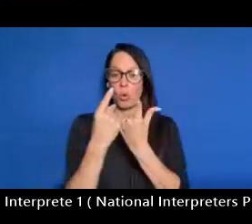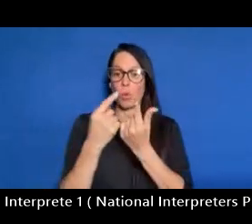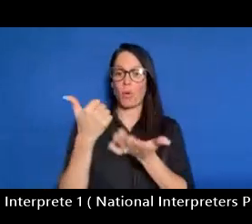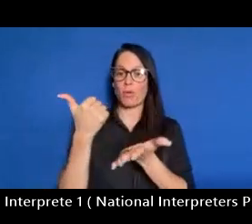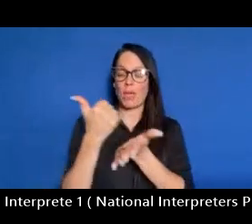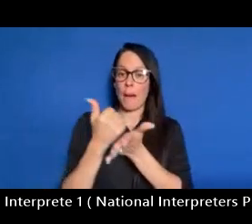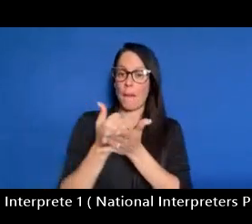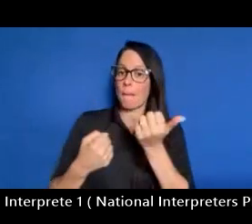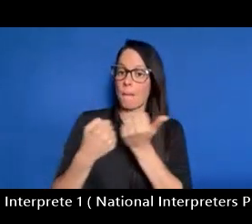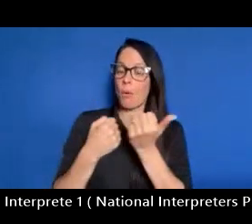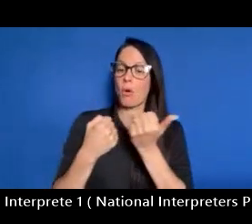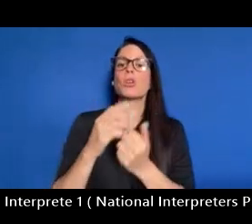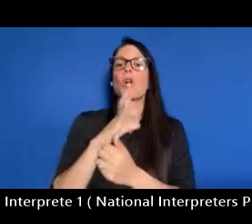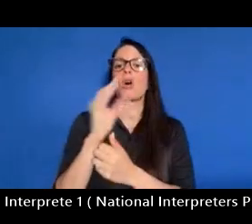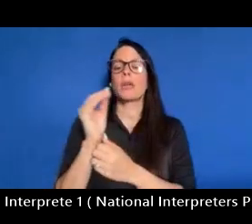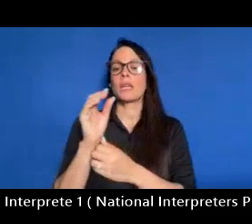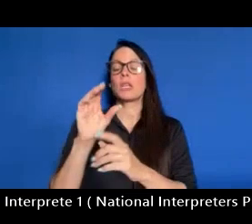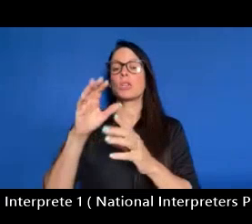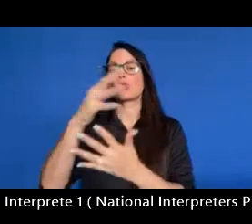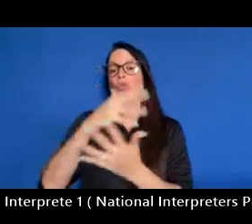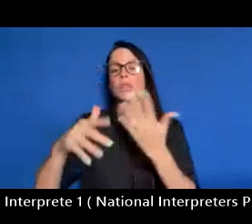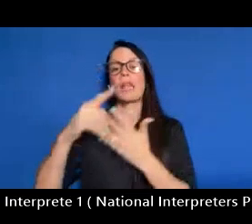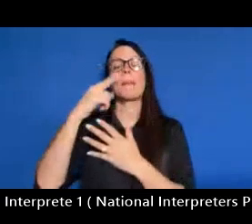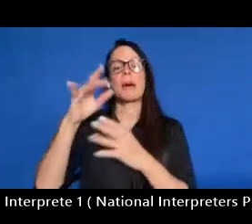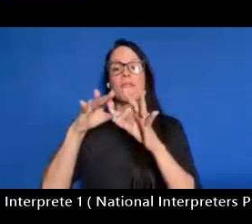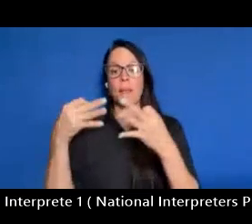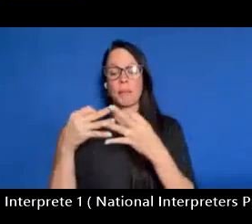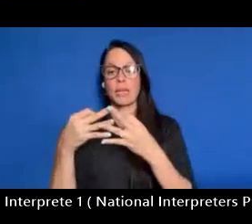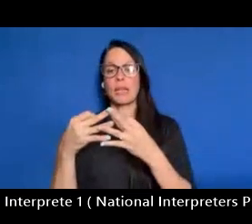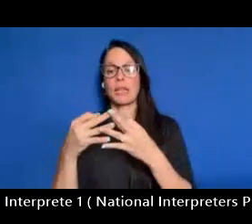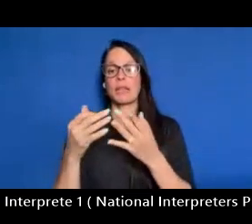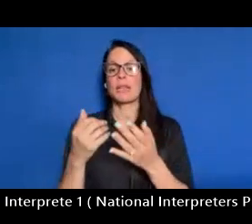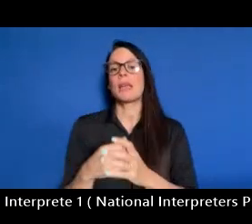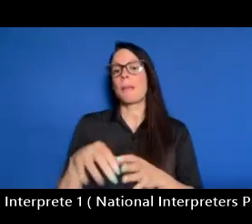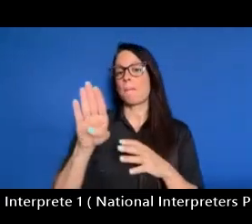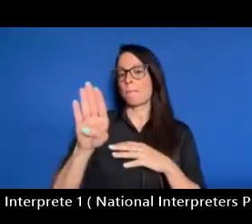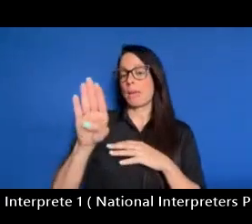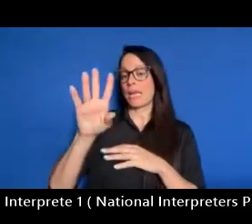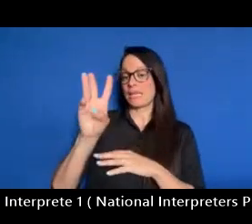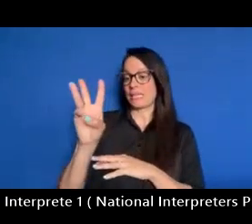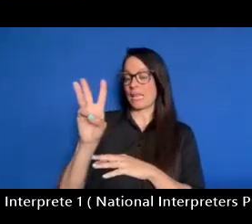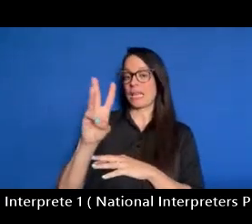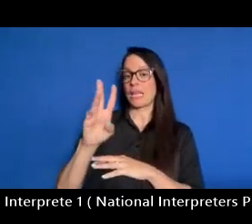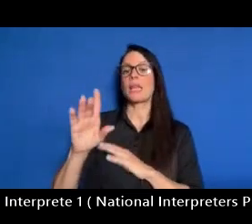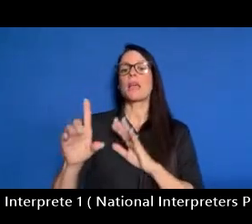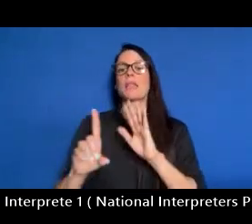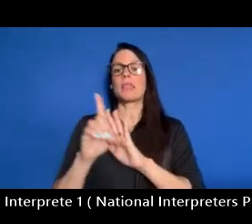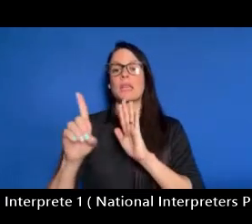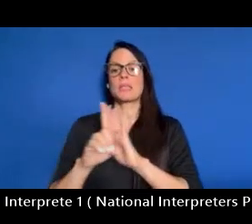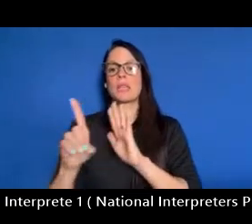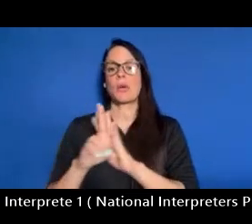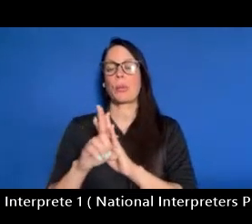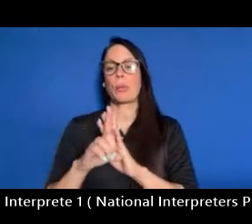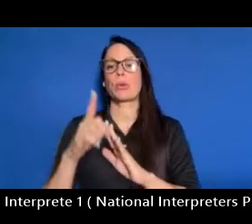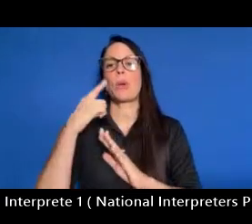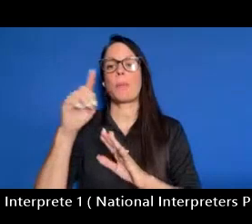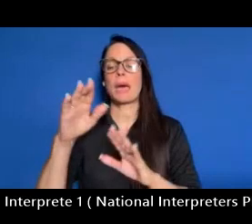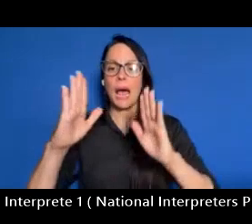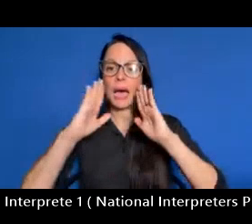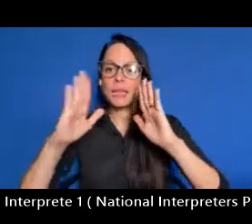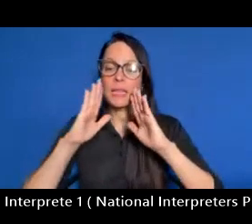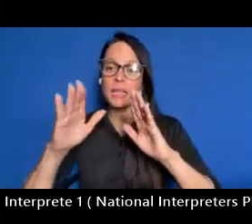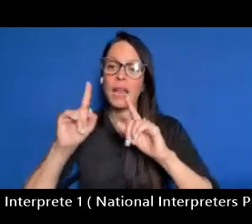psicosociales para familias y redes de apoyo. Y en la B6 teníamos lo que era el desarrollo de políticas públicas para atender nuevamente determinantes sociales de